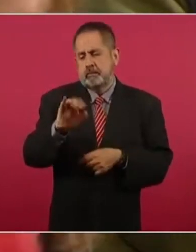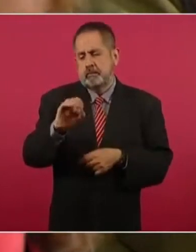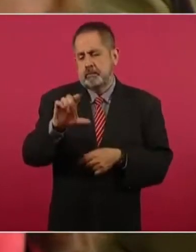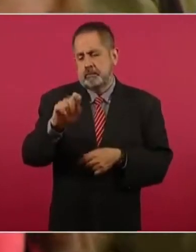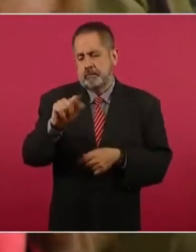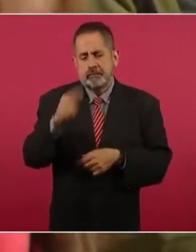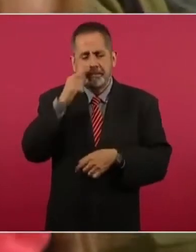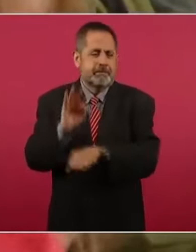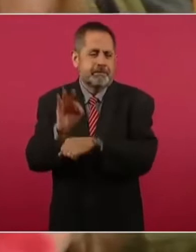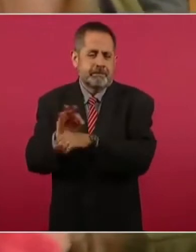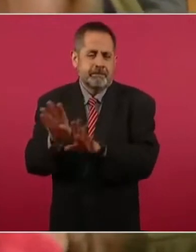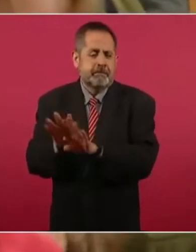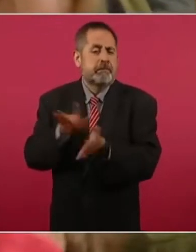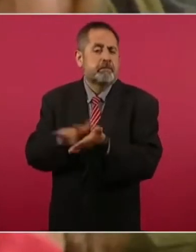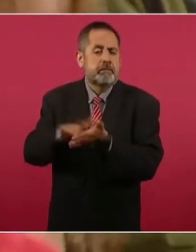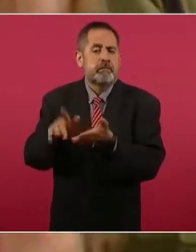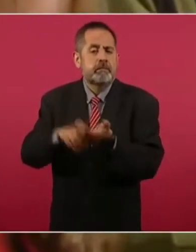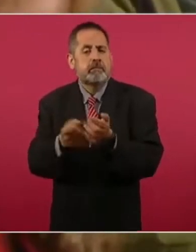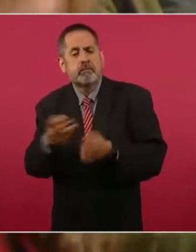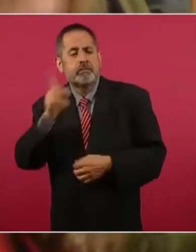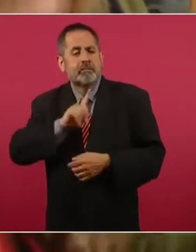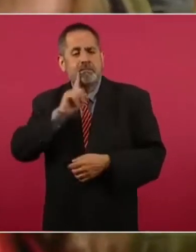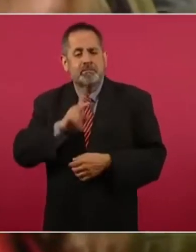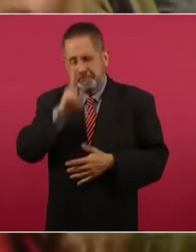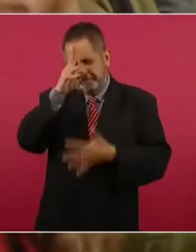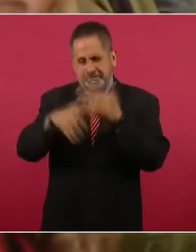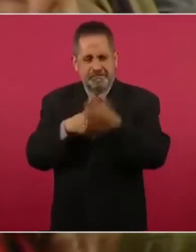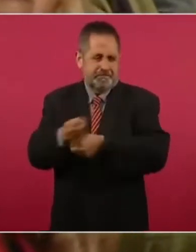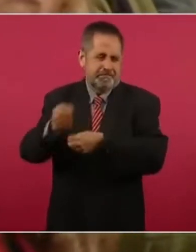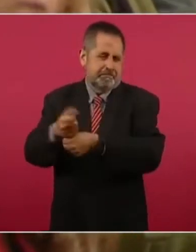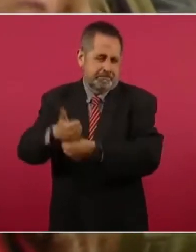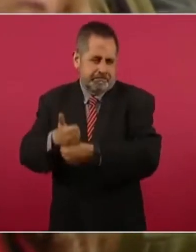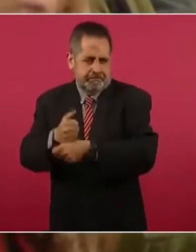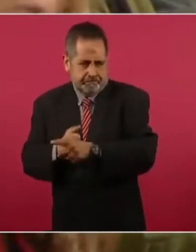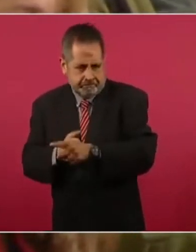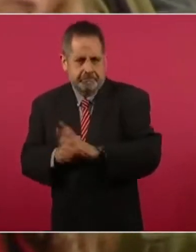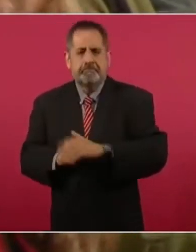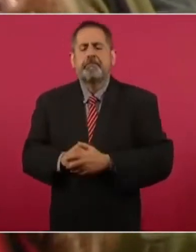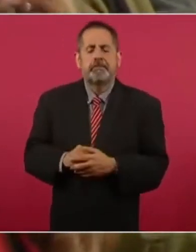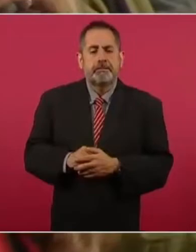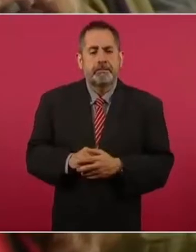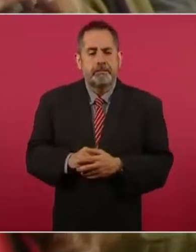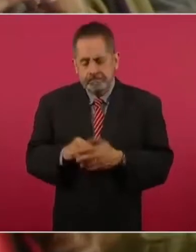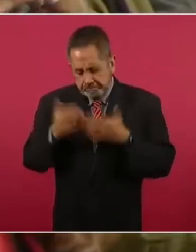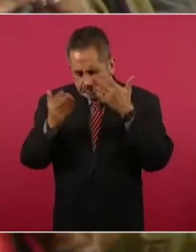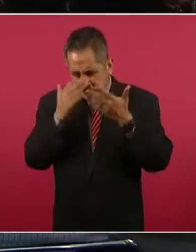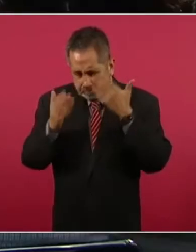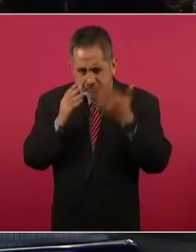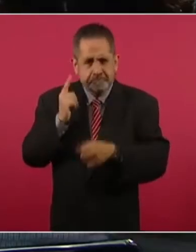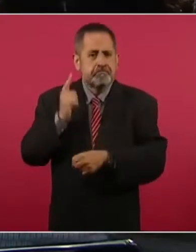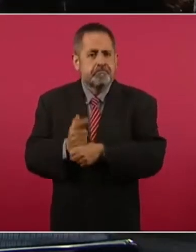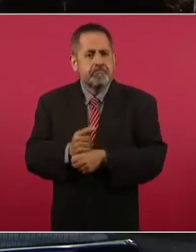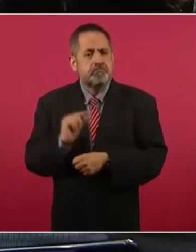directa a mujeres víctimas de violencia. Estuvimos haciendo, digamos, una revisión de este programa y en pocas